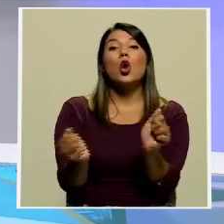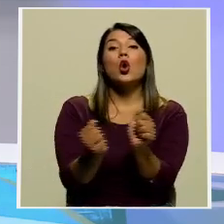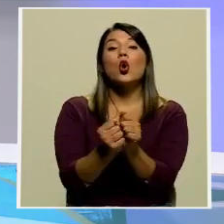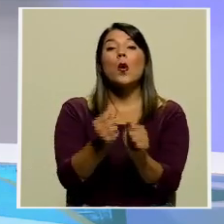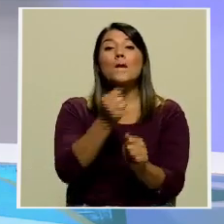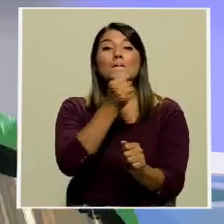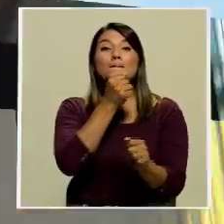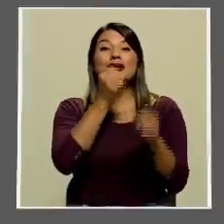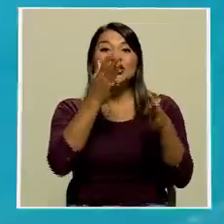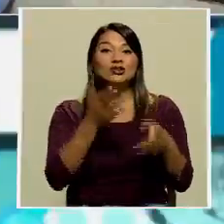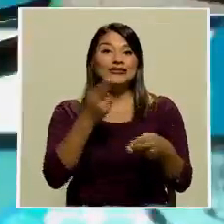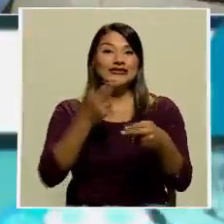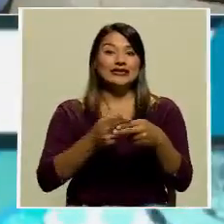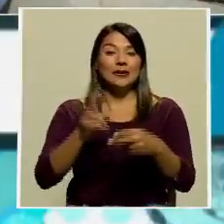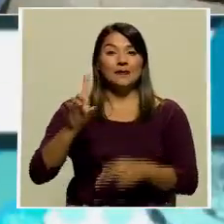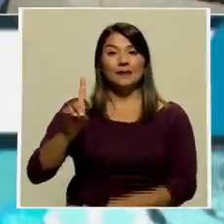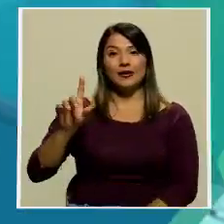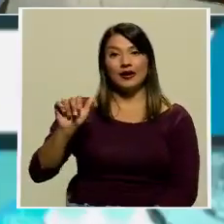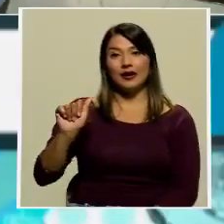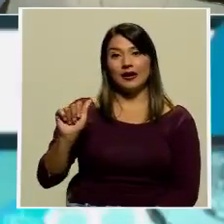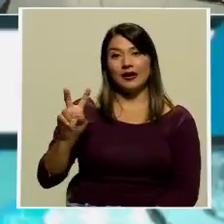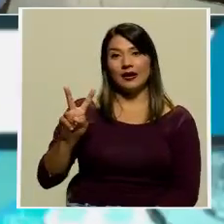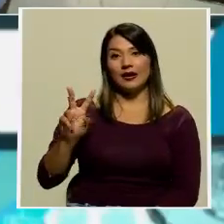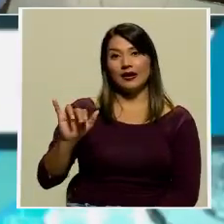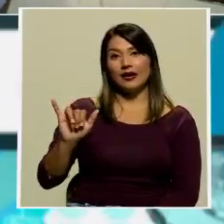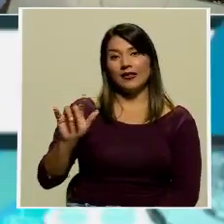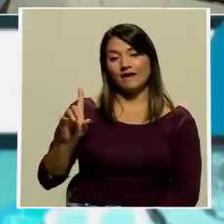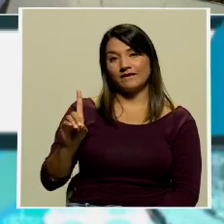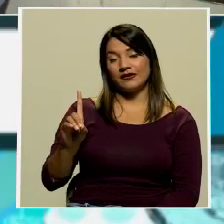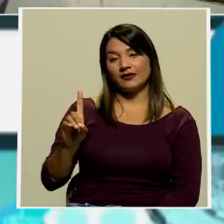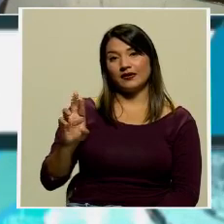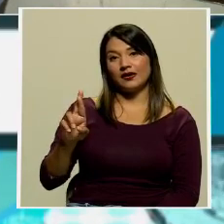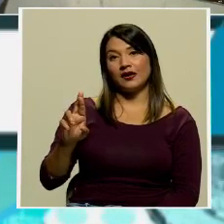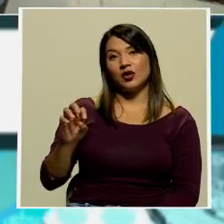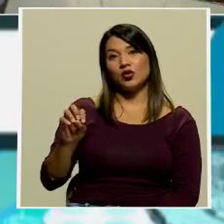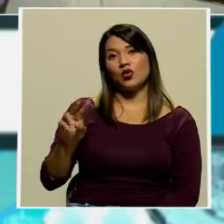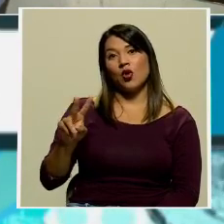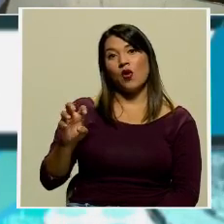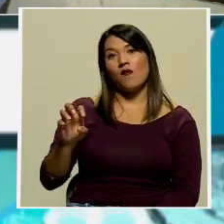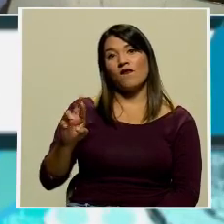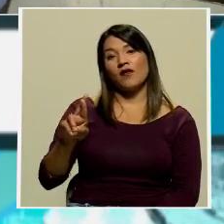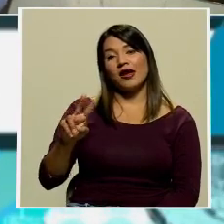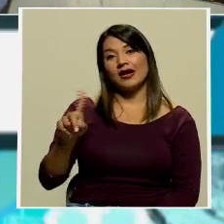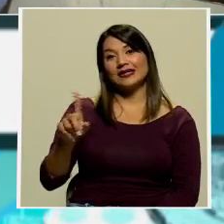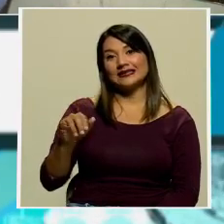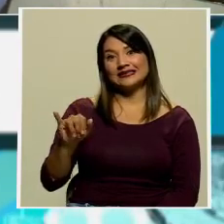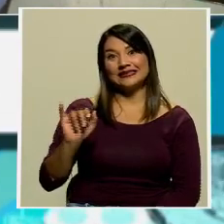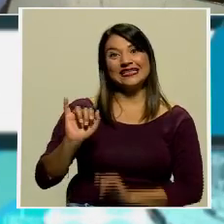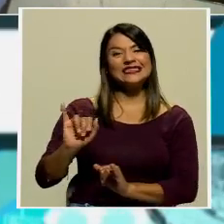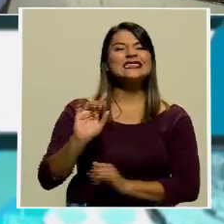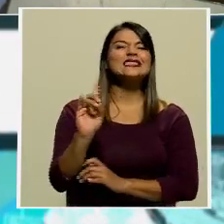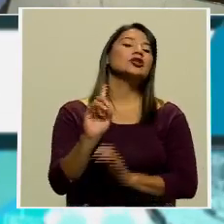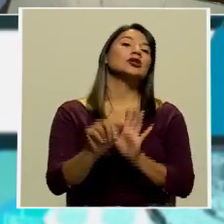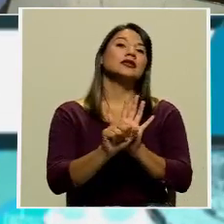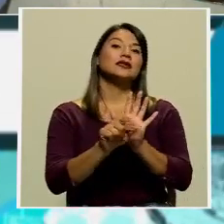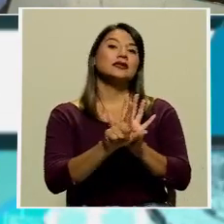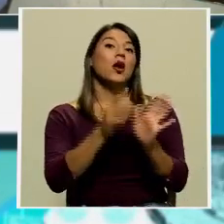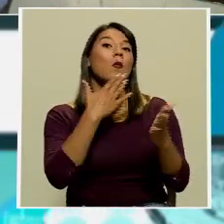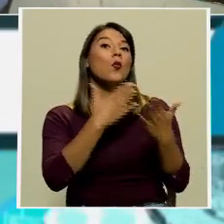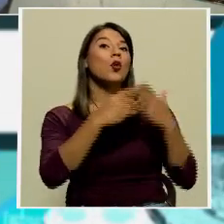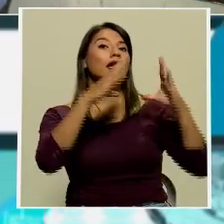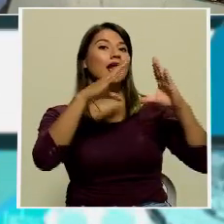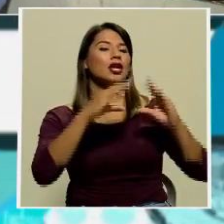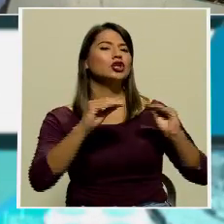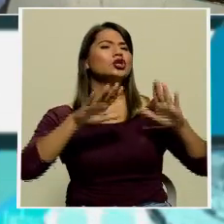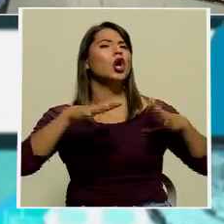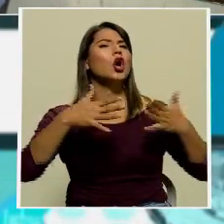periodista David Roversi, quien está en la Asamblea Legislativa. Buenas noches, David. ¿Cómo está el ambiente con el